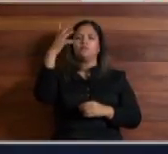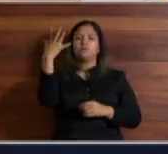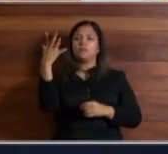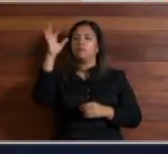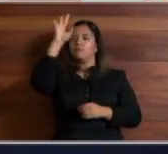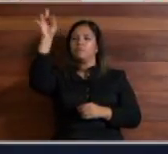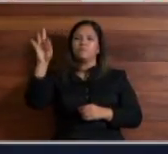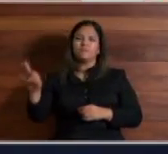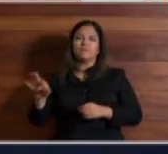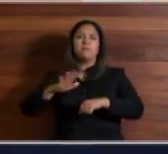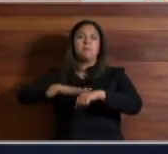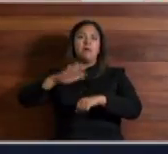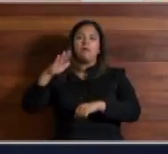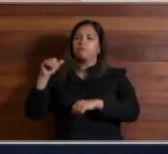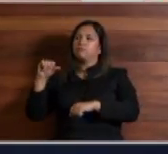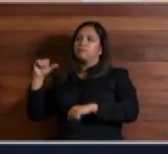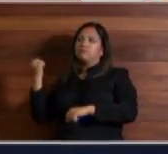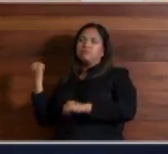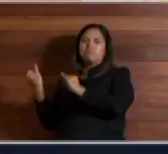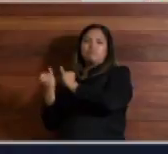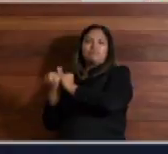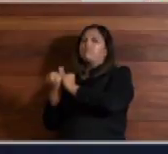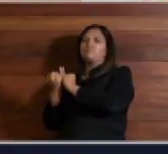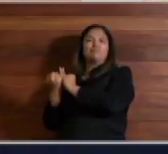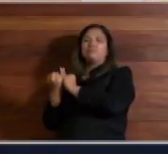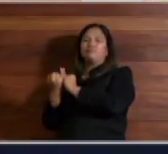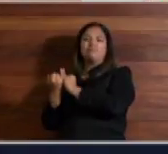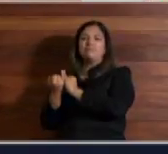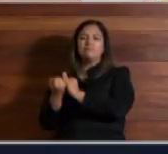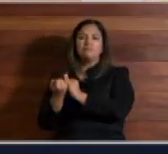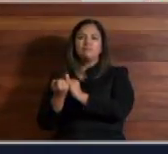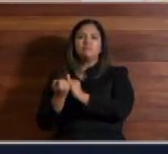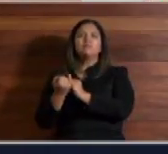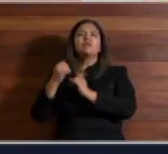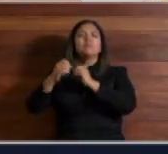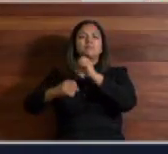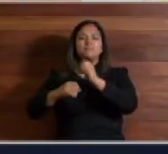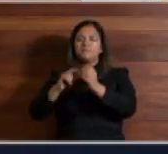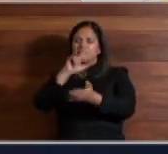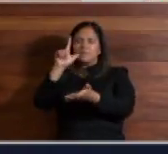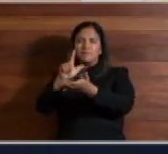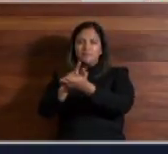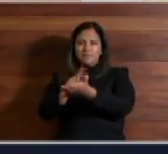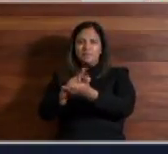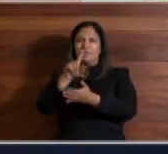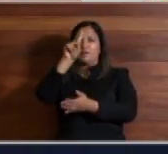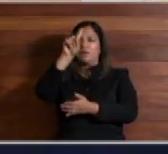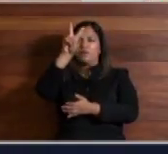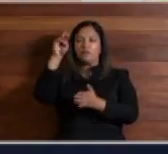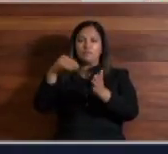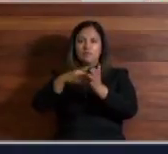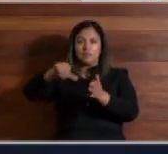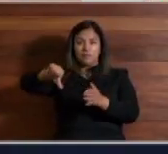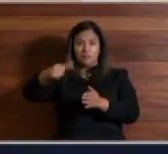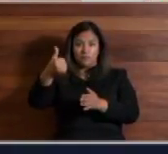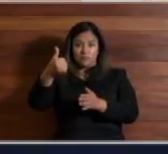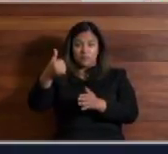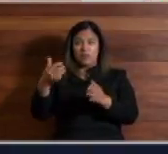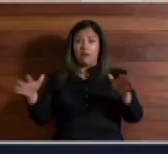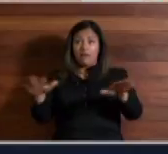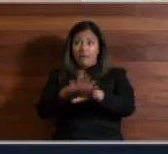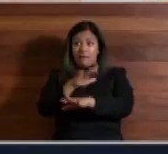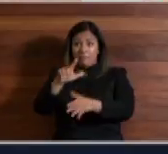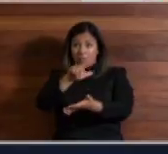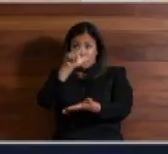gran reforma de 2011 no modificó el gasto público, no lo sacó de su inercia y no hay